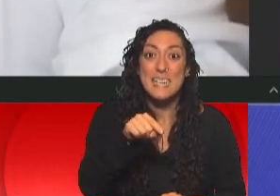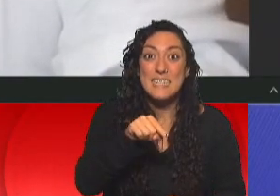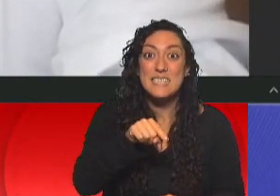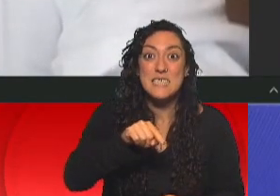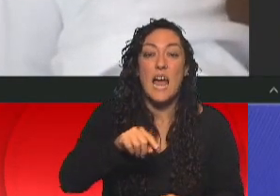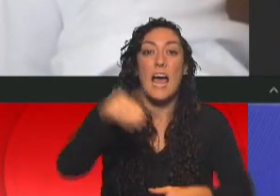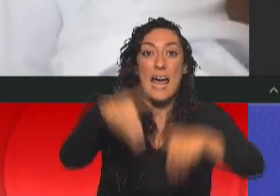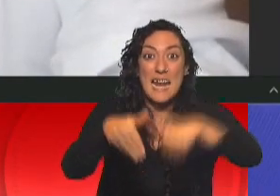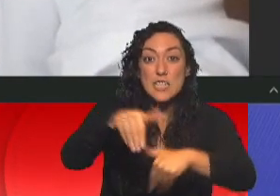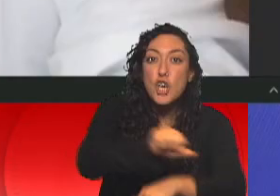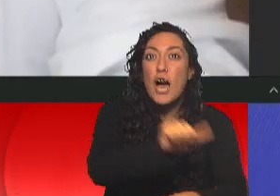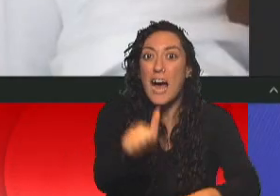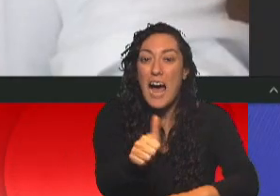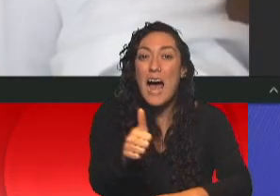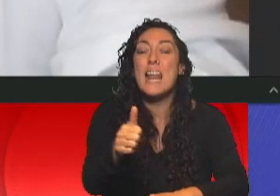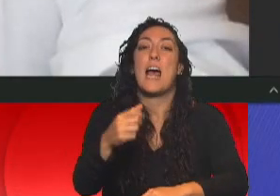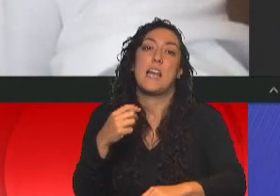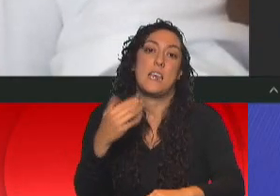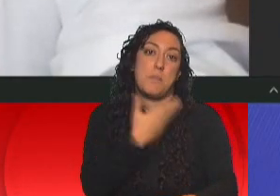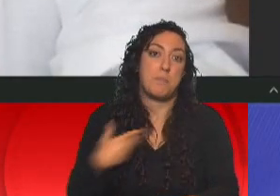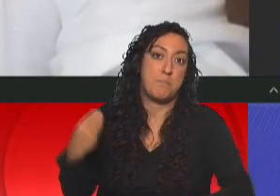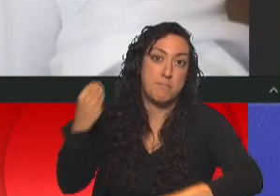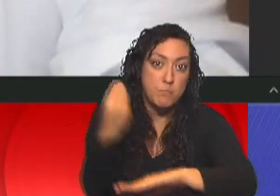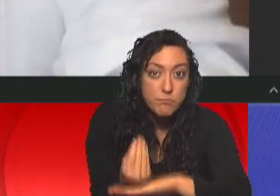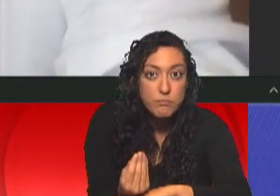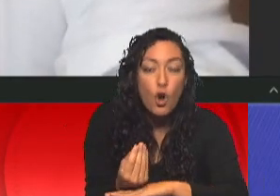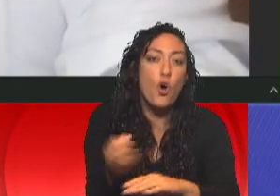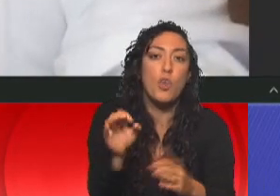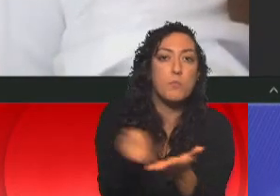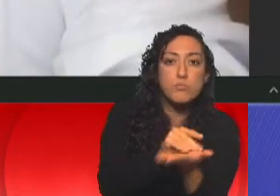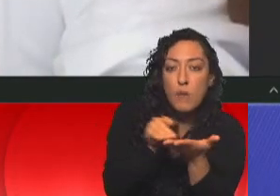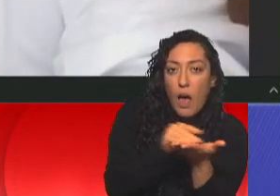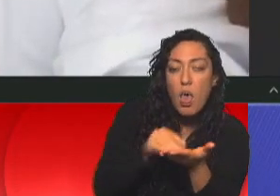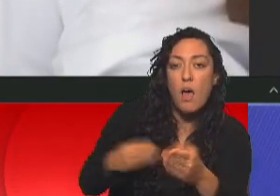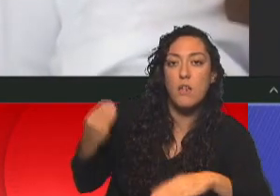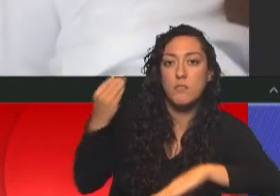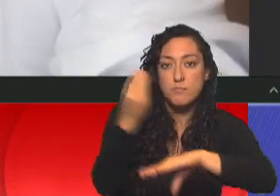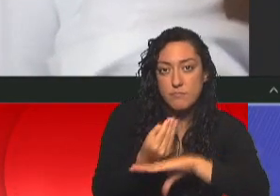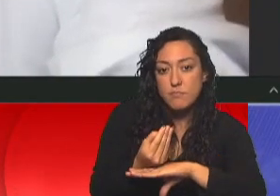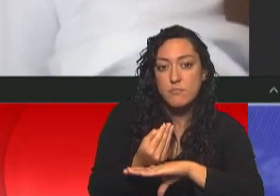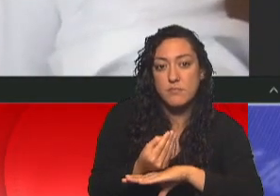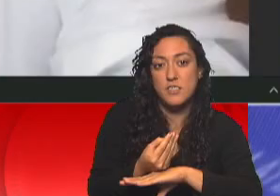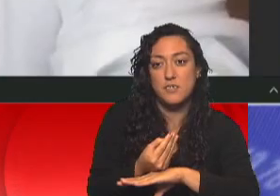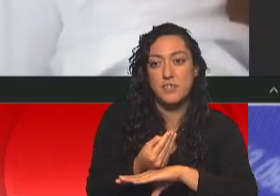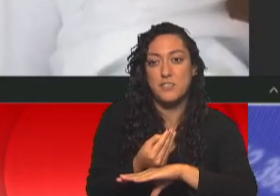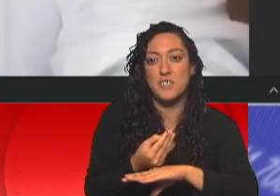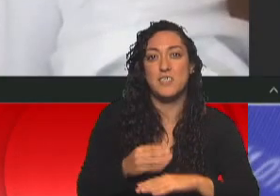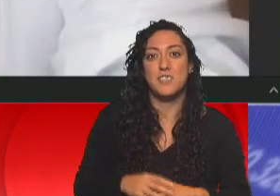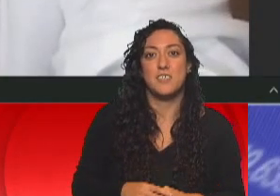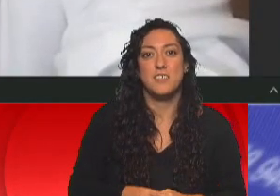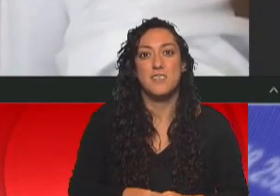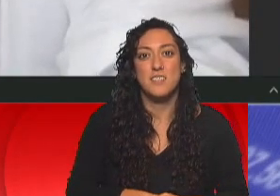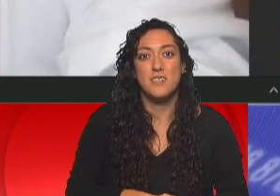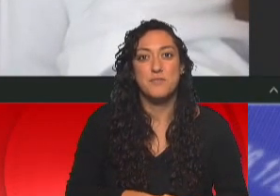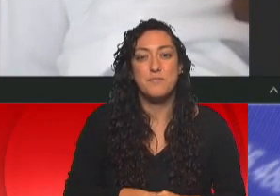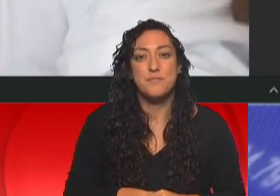asumiera, ganara la elección y asumiera como candidata, como diputada, y prácticamente habría que esperar 4